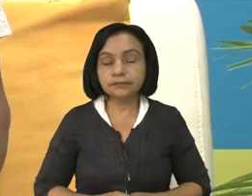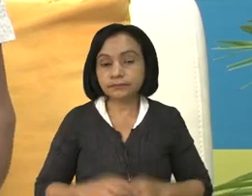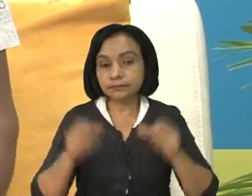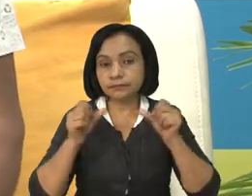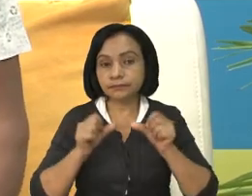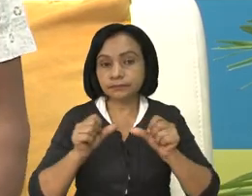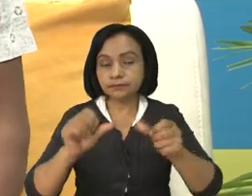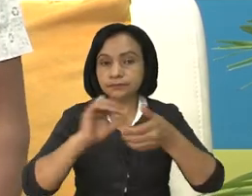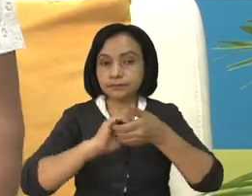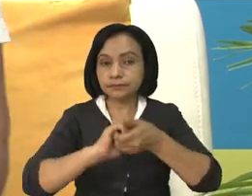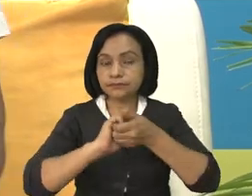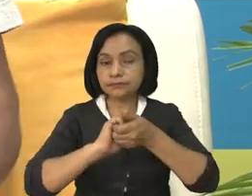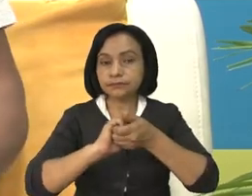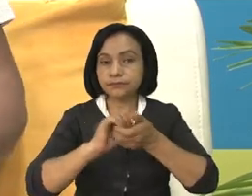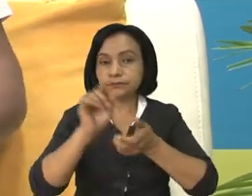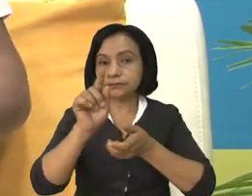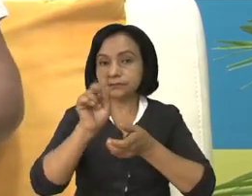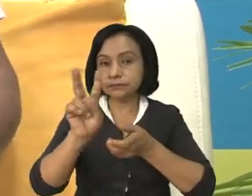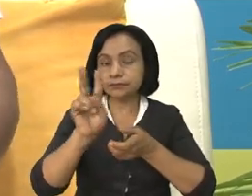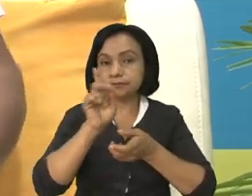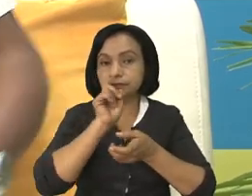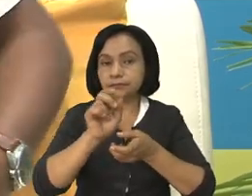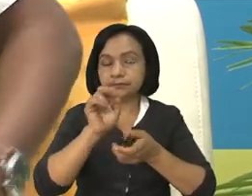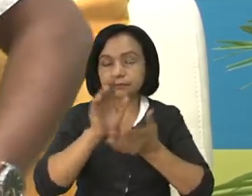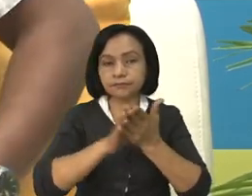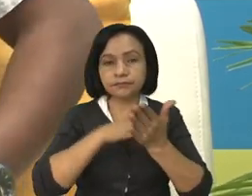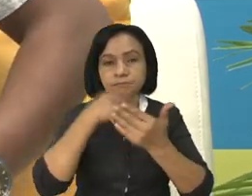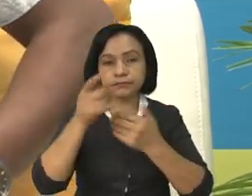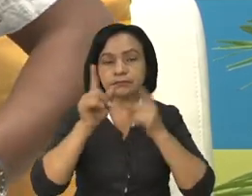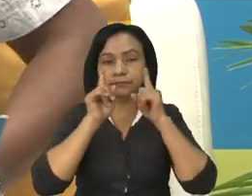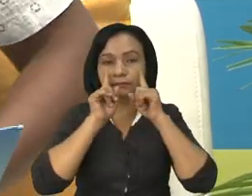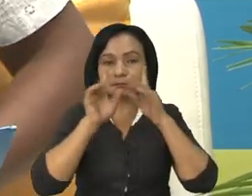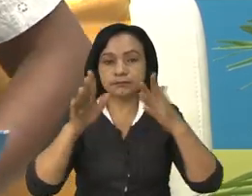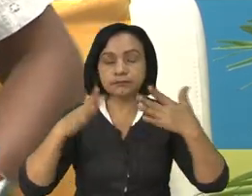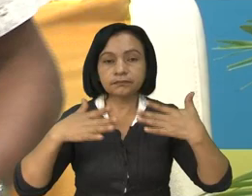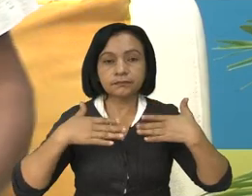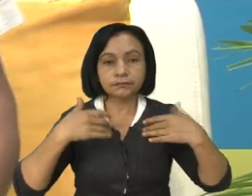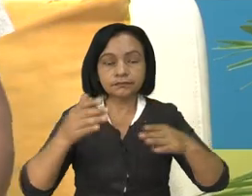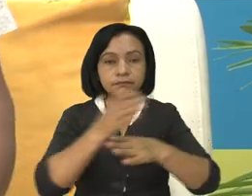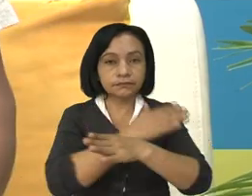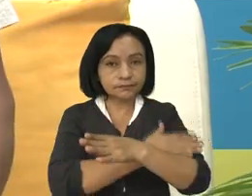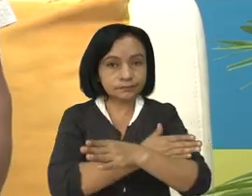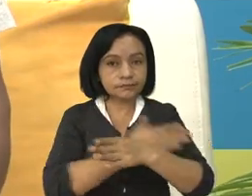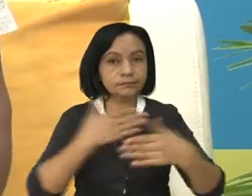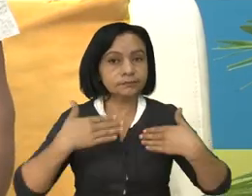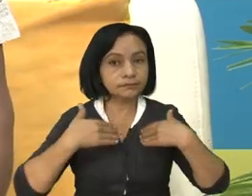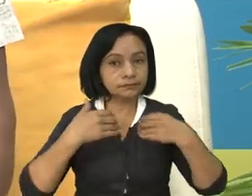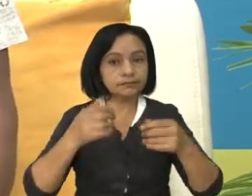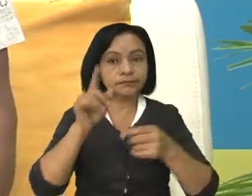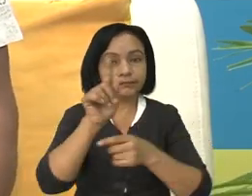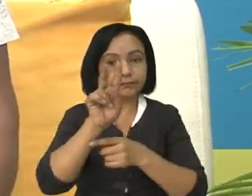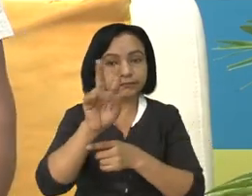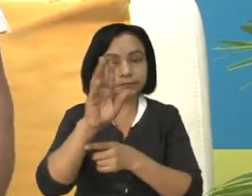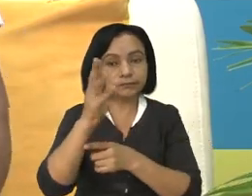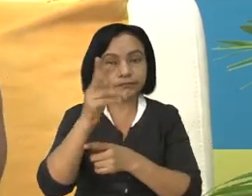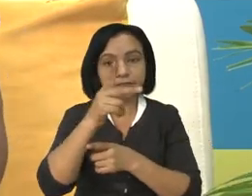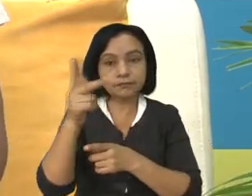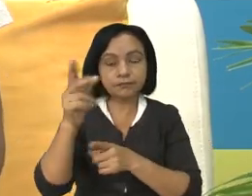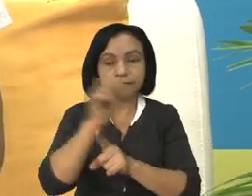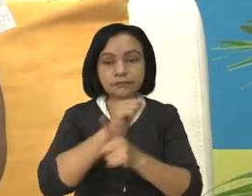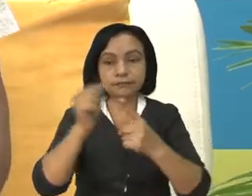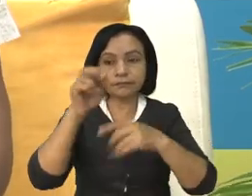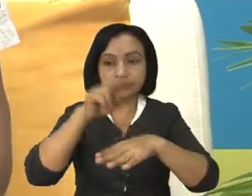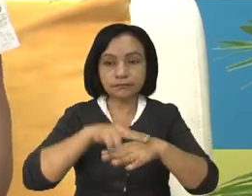Estamos de regreso, amigos y amigas televidentes, en su gustado programa Prevenir el Saludo a través de la señal del canal 98, el canal